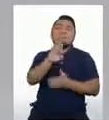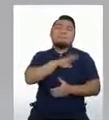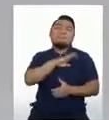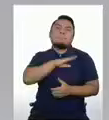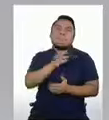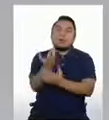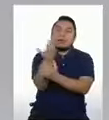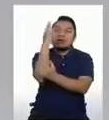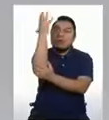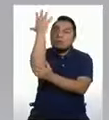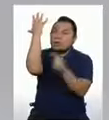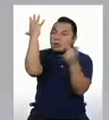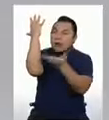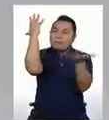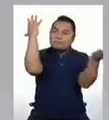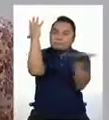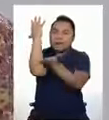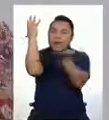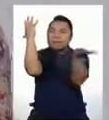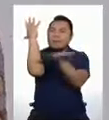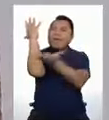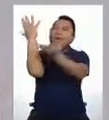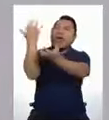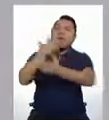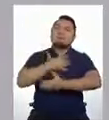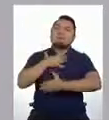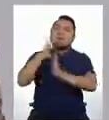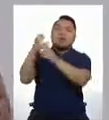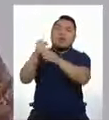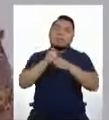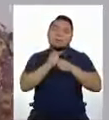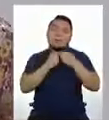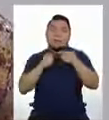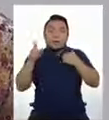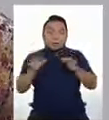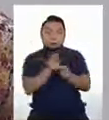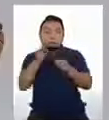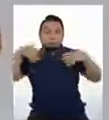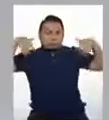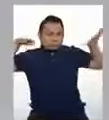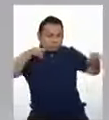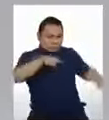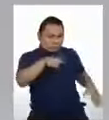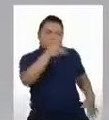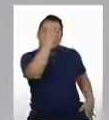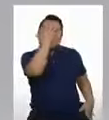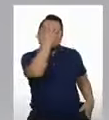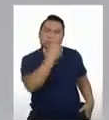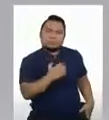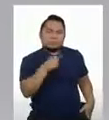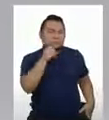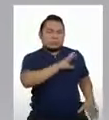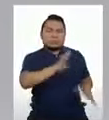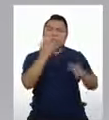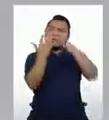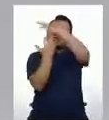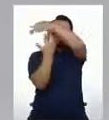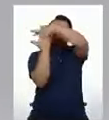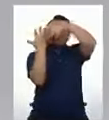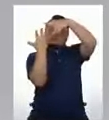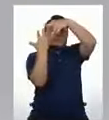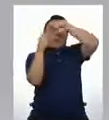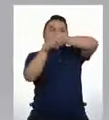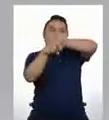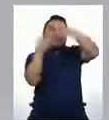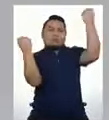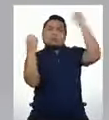el árbol donde estaba el acuario para él solo, y el espíritu del bosque se enojó. Rompió el acuario para dejarlos a